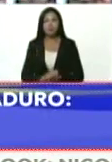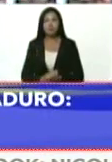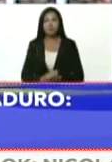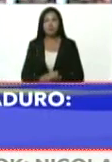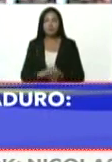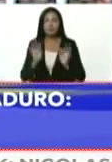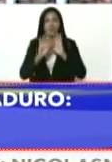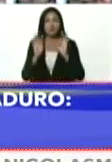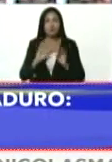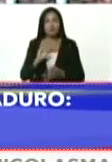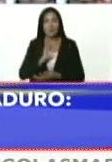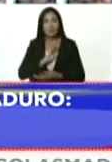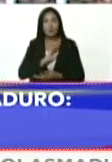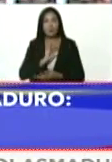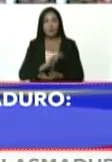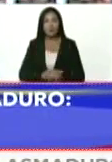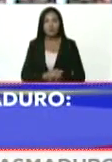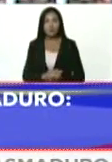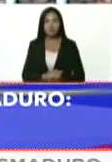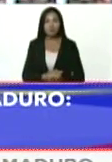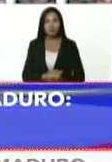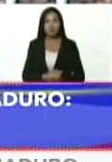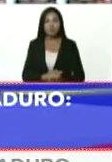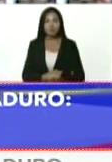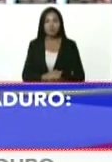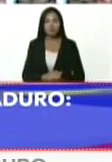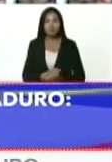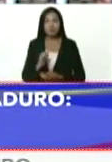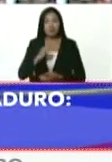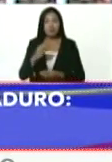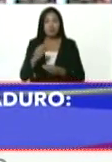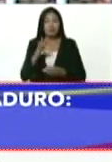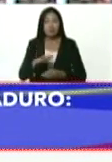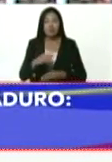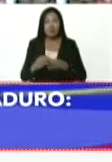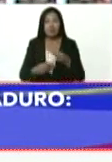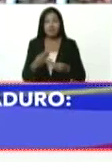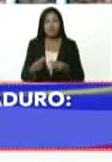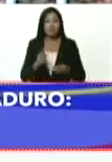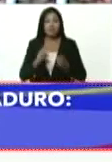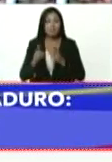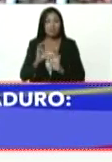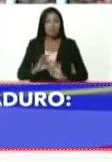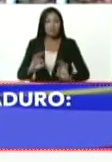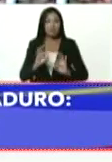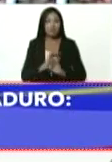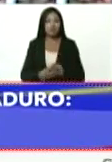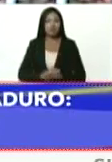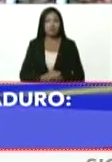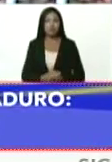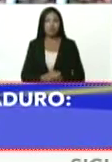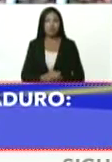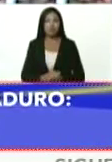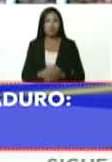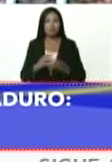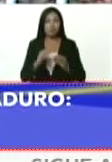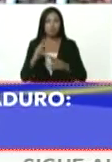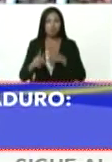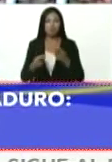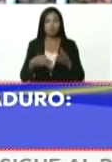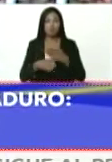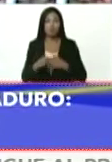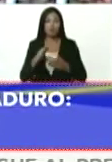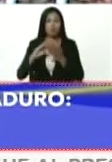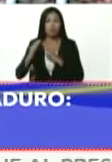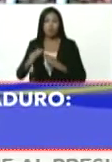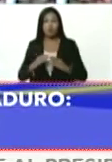y ya se están creando. No dependemos de nadie. y todo ese producto va a las